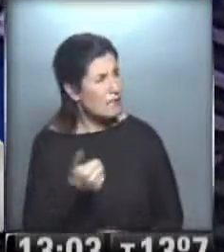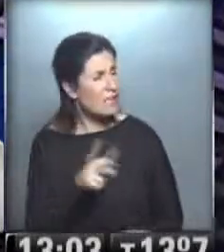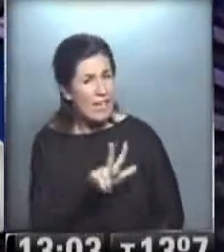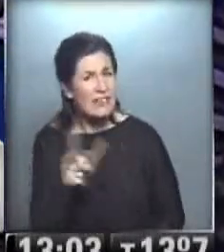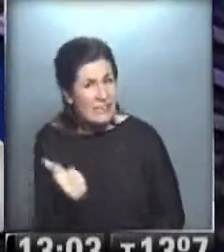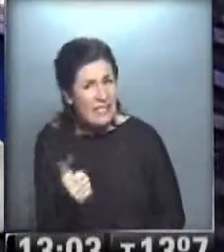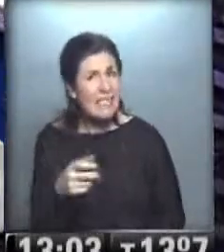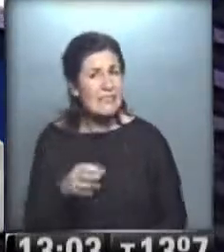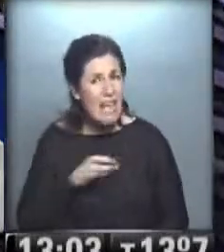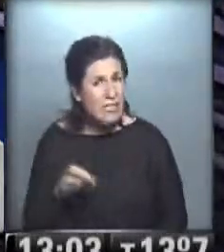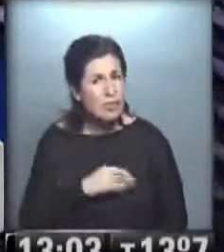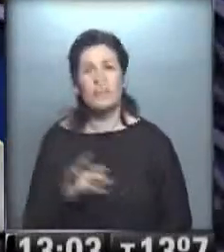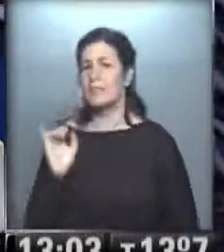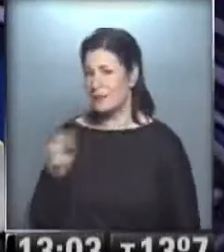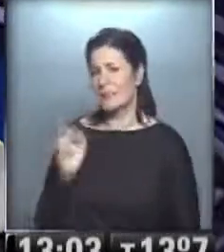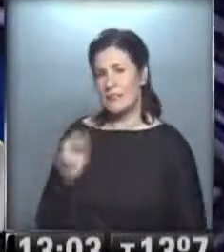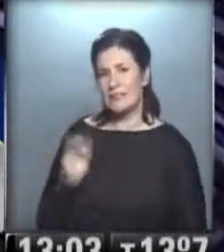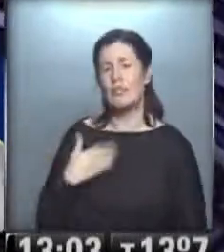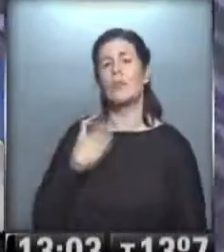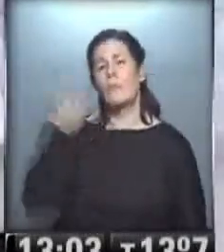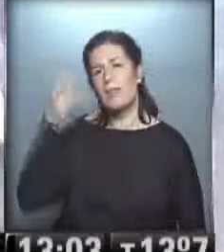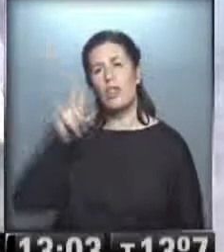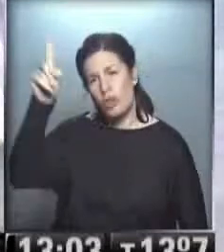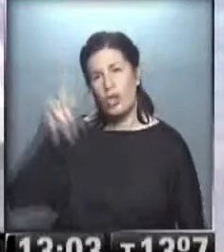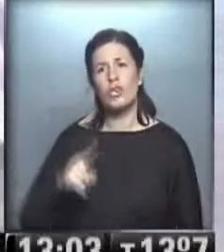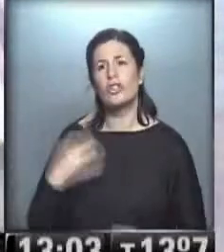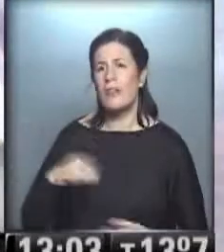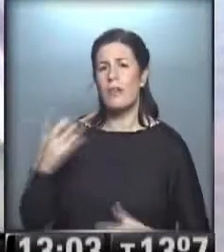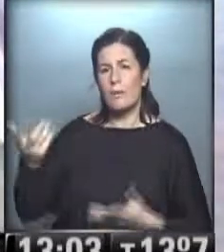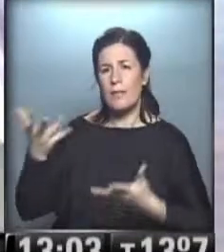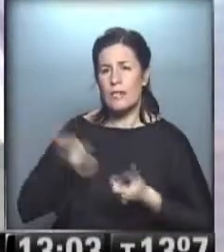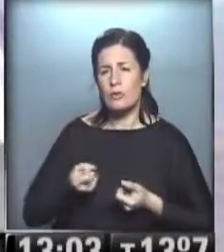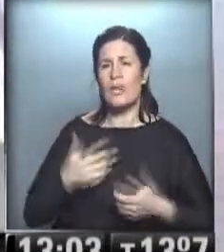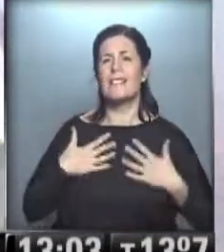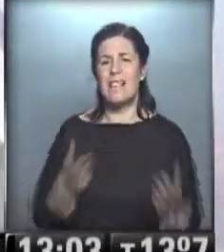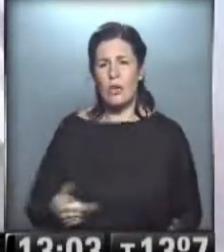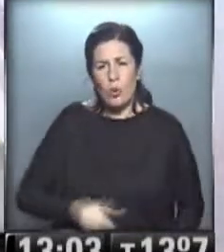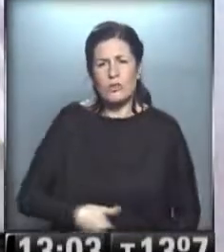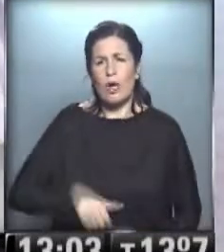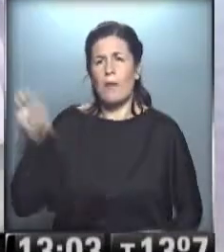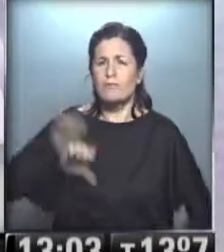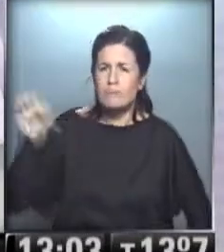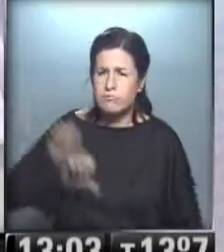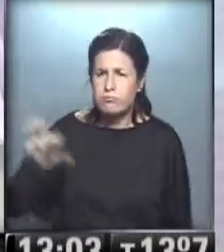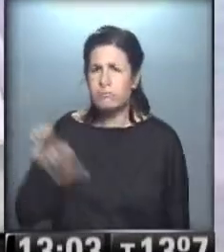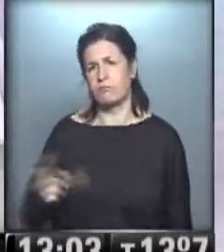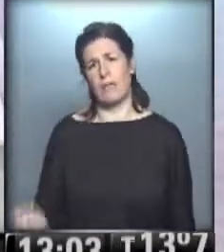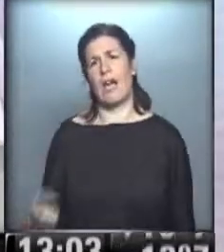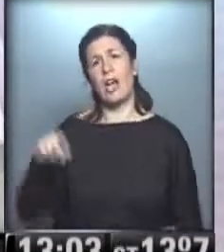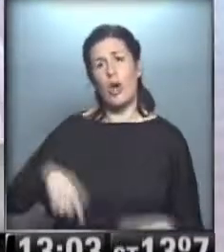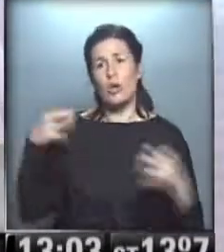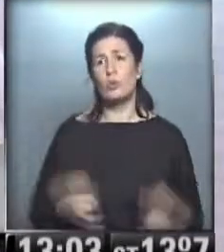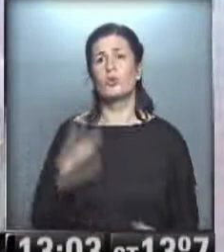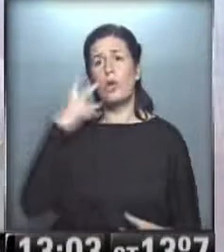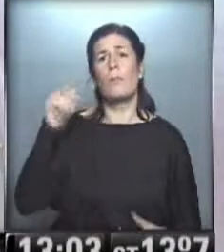pero vine a pedir a dios que me curé del estómago estoy muy mal y hoy cumple año mi